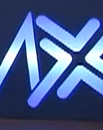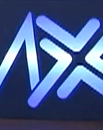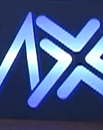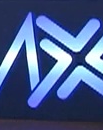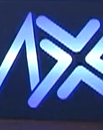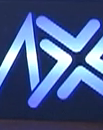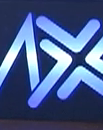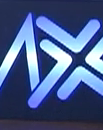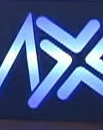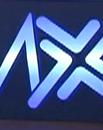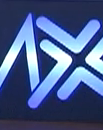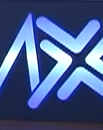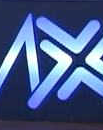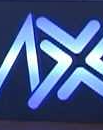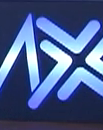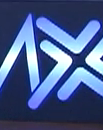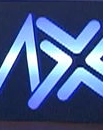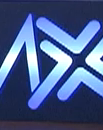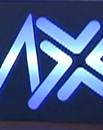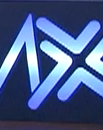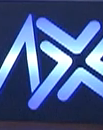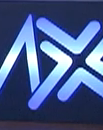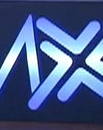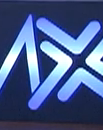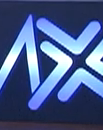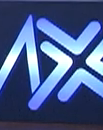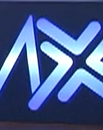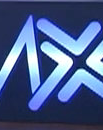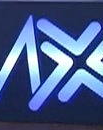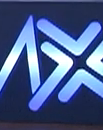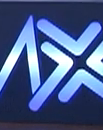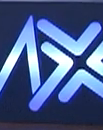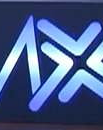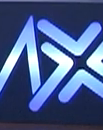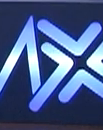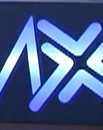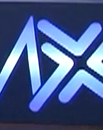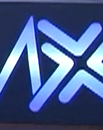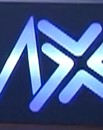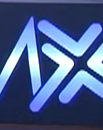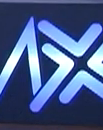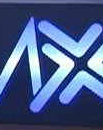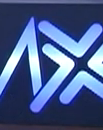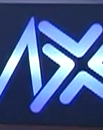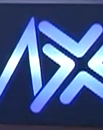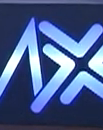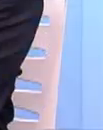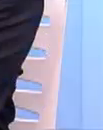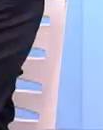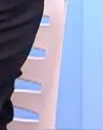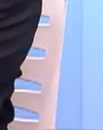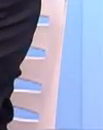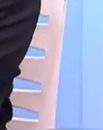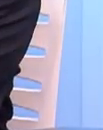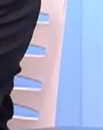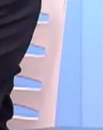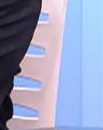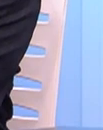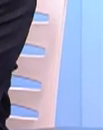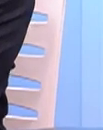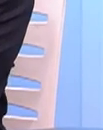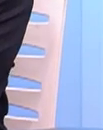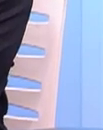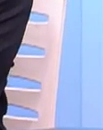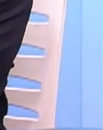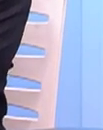Bueno, ahí podemos ver un aspecto, vemos los iconos que hay en la pantalla. Este es un, obviamente, aspecto musical que supongo que se rige a partir